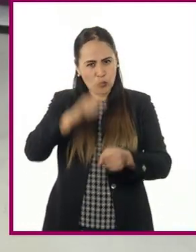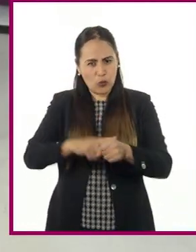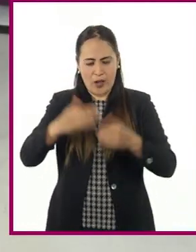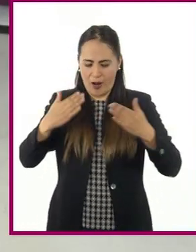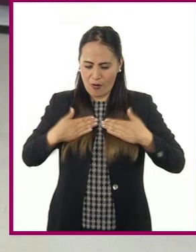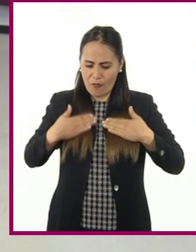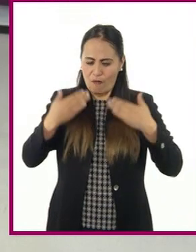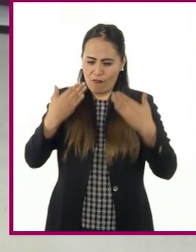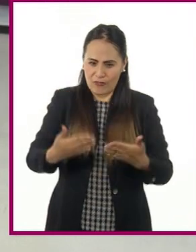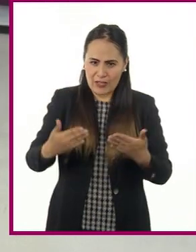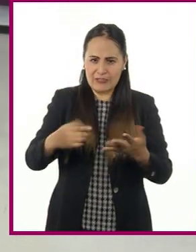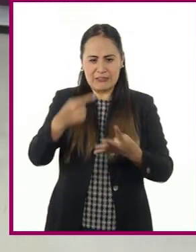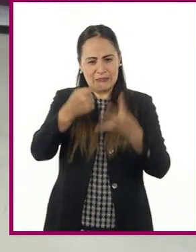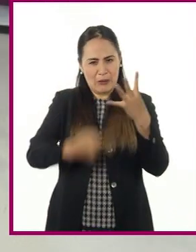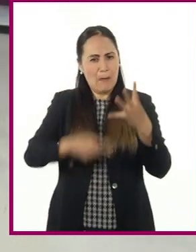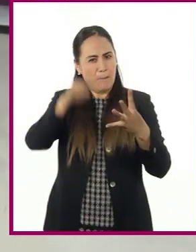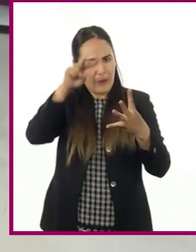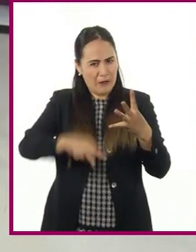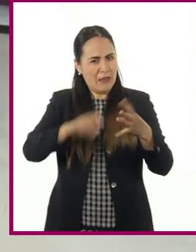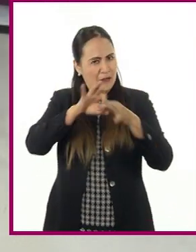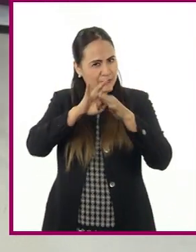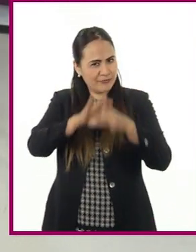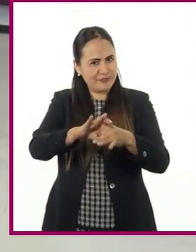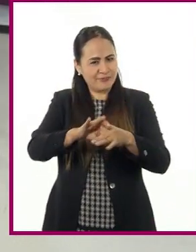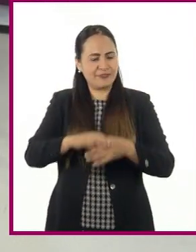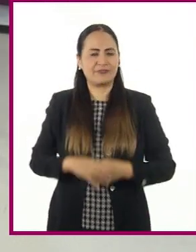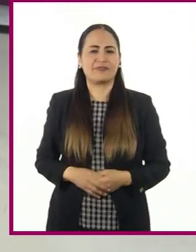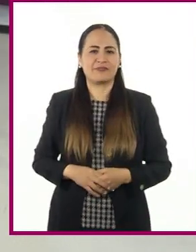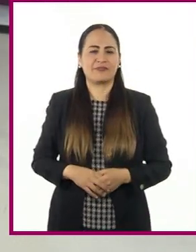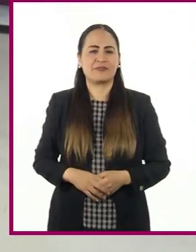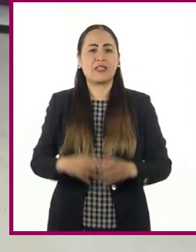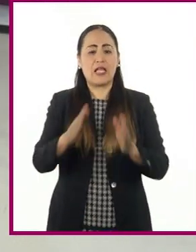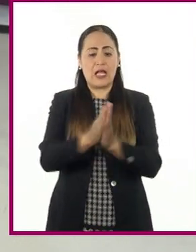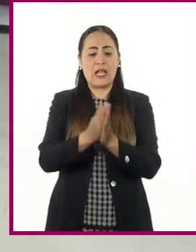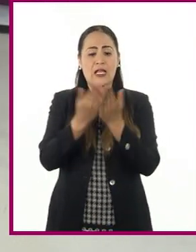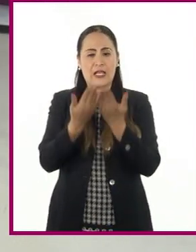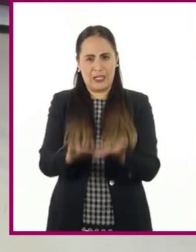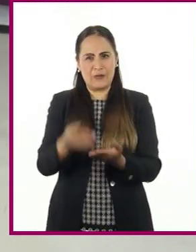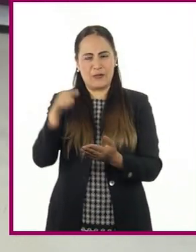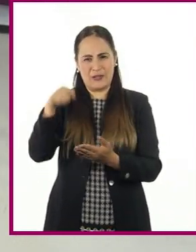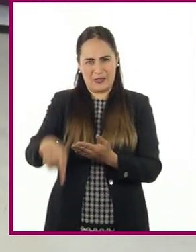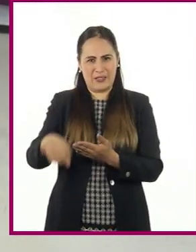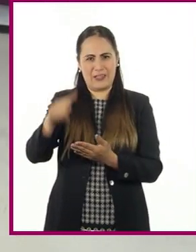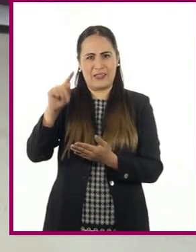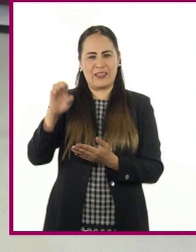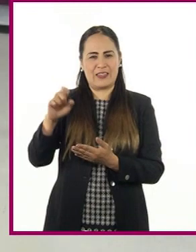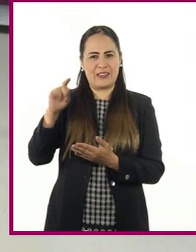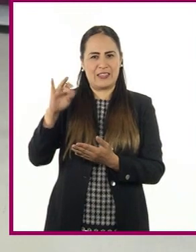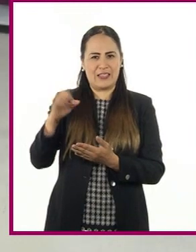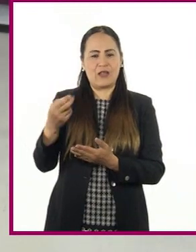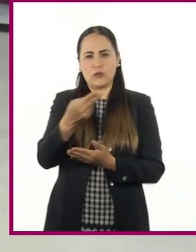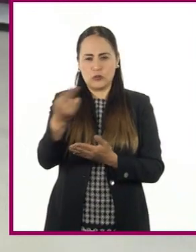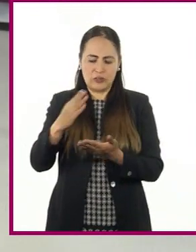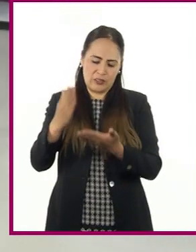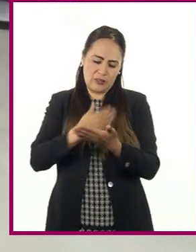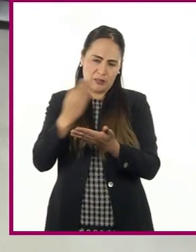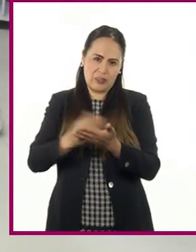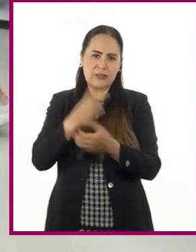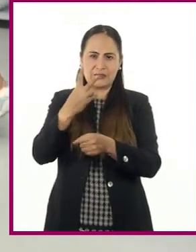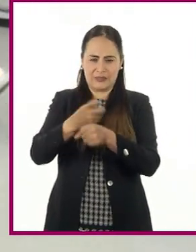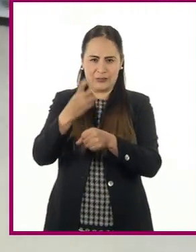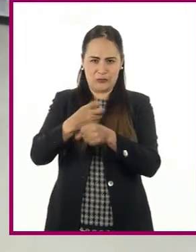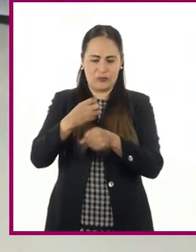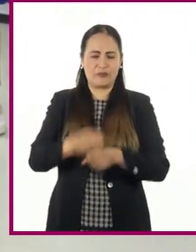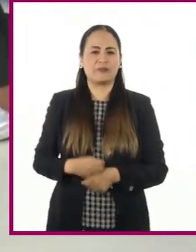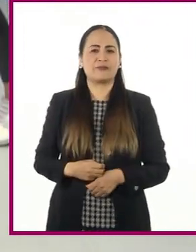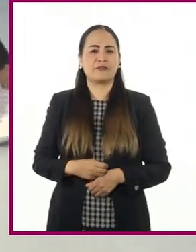de apego a la verdad. Les invito a consultar su libro de texto de Formación Cívica y Ética de segundo grado